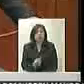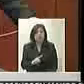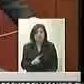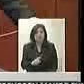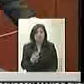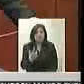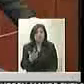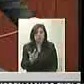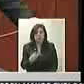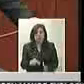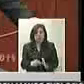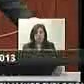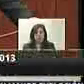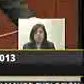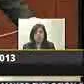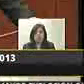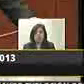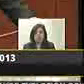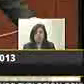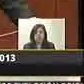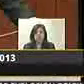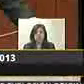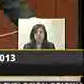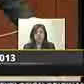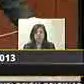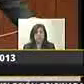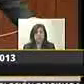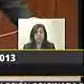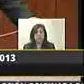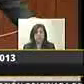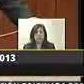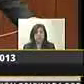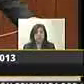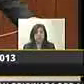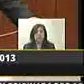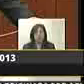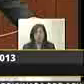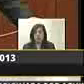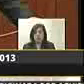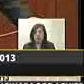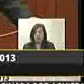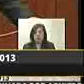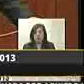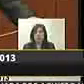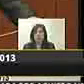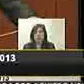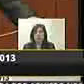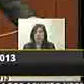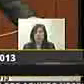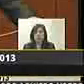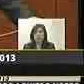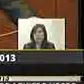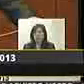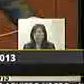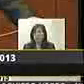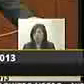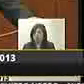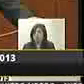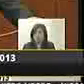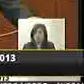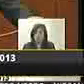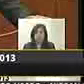los tres niveles de gobiernos tengamos objetivos compartidos. En términos de